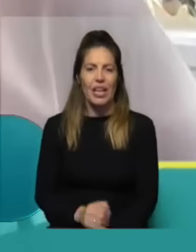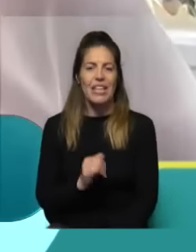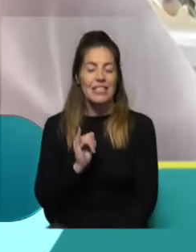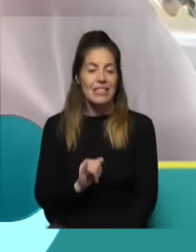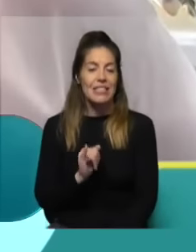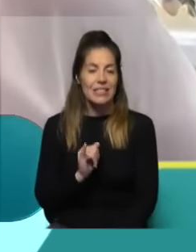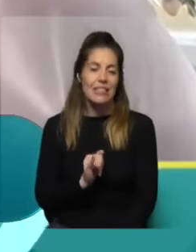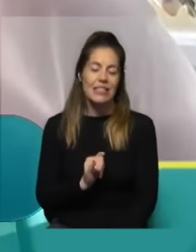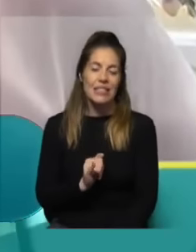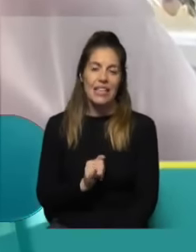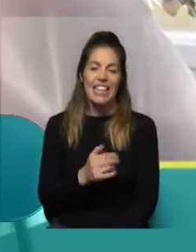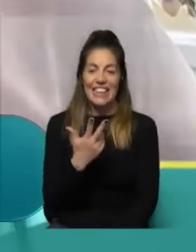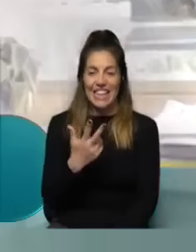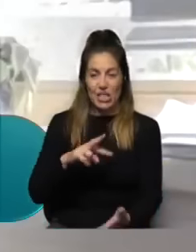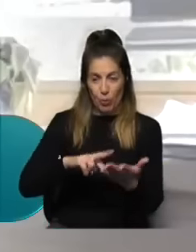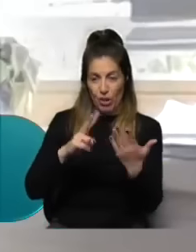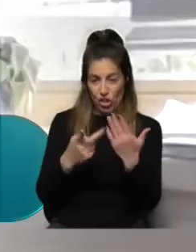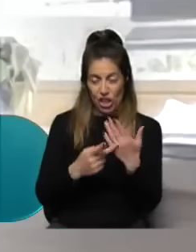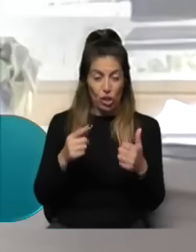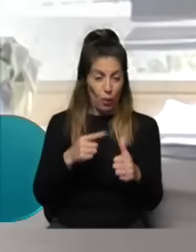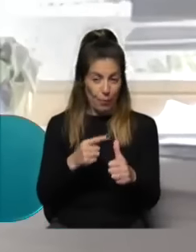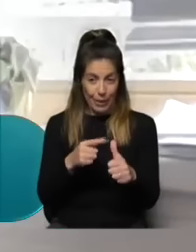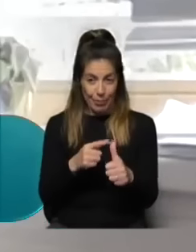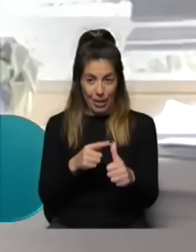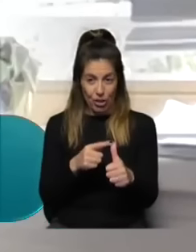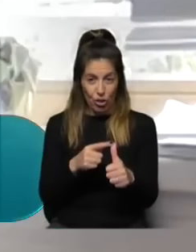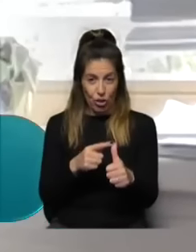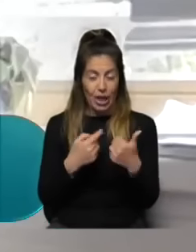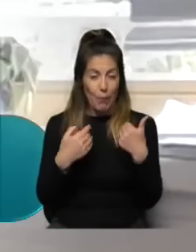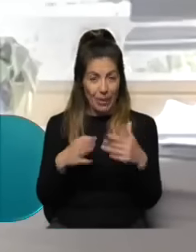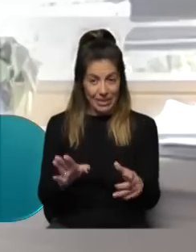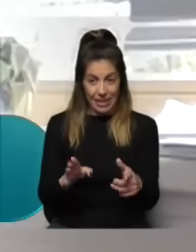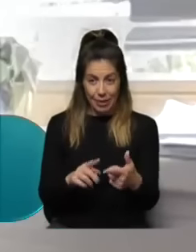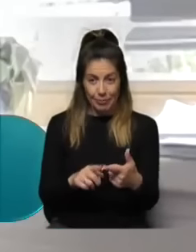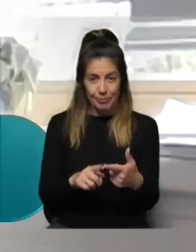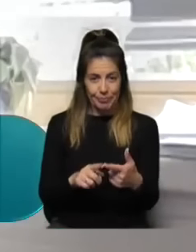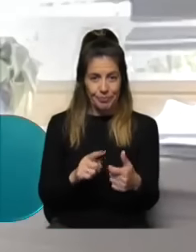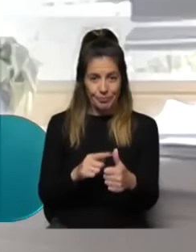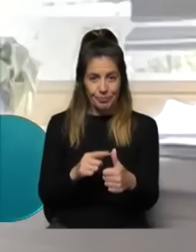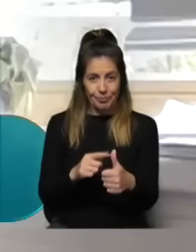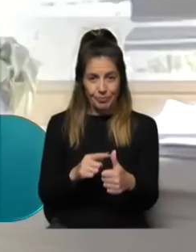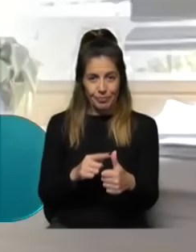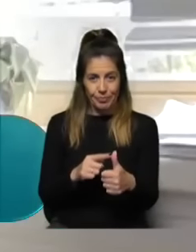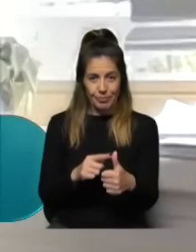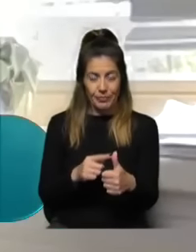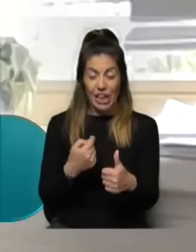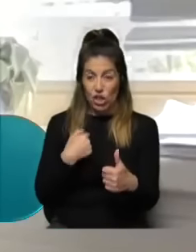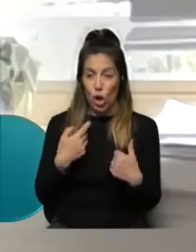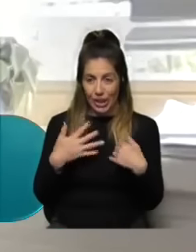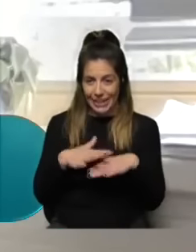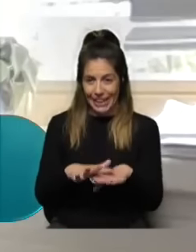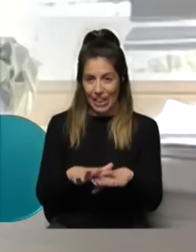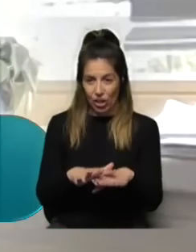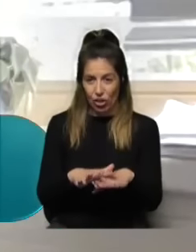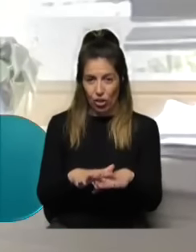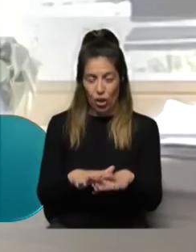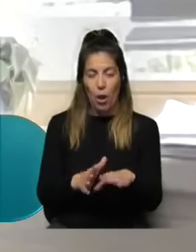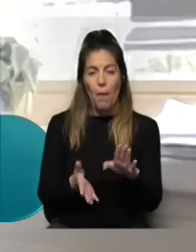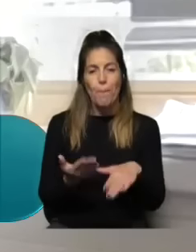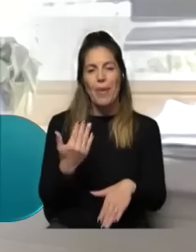son tres proyectos. El primero que arranqué que formo parte y ya formo parte hace